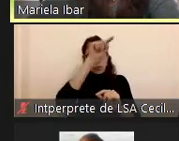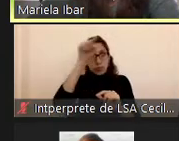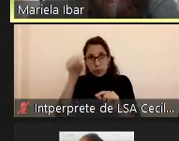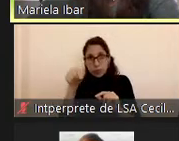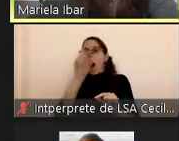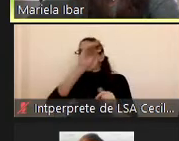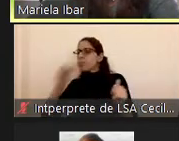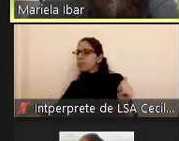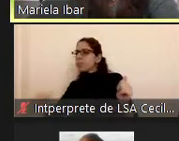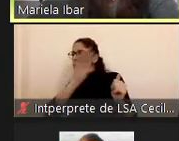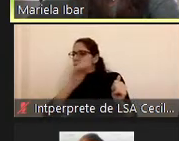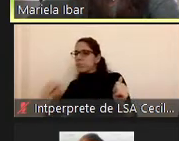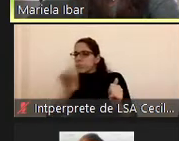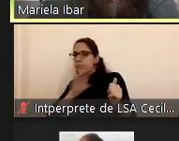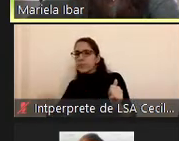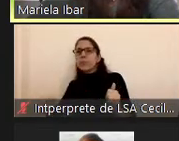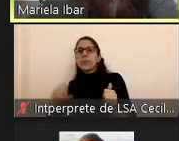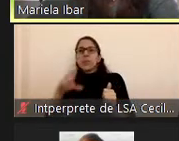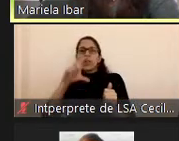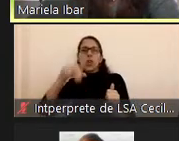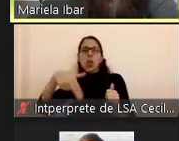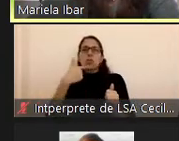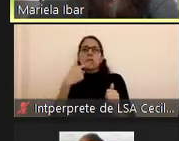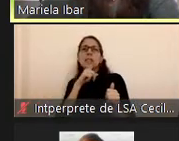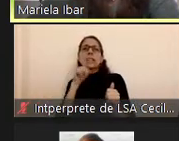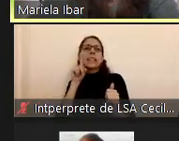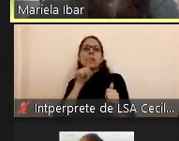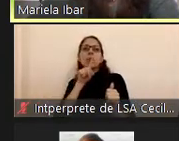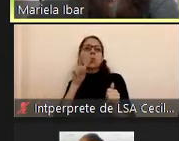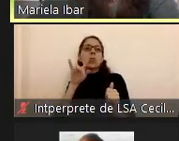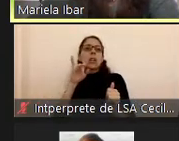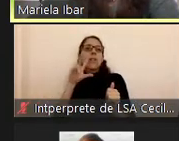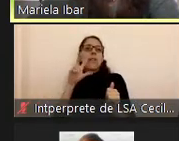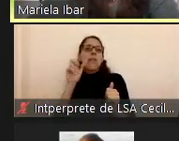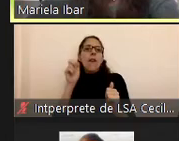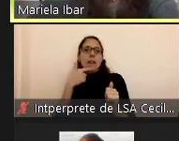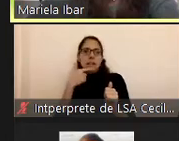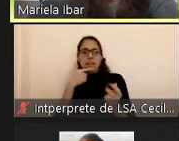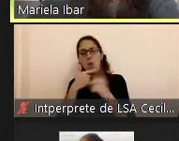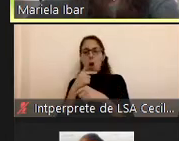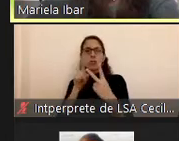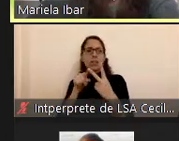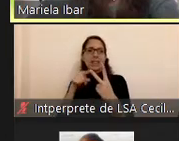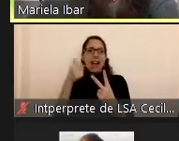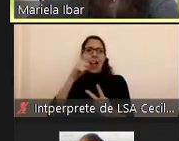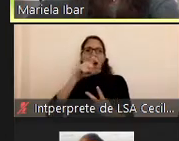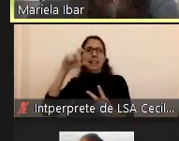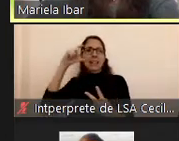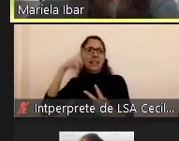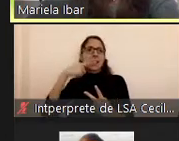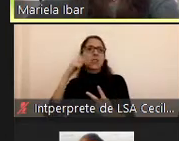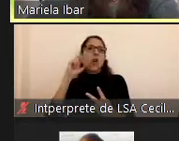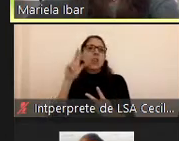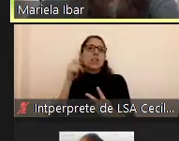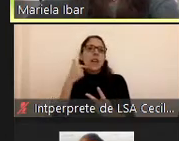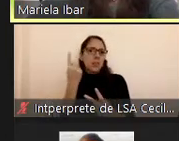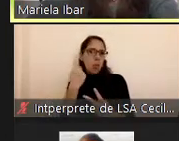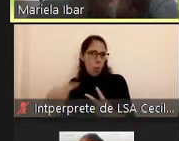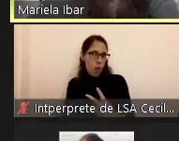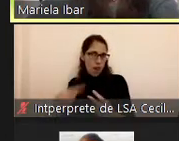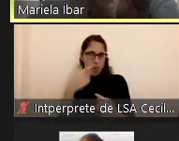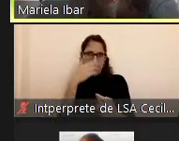las que serían accesorias. Luego acá tienen que completar una tabla que tiene